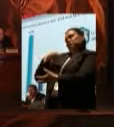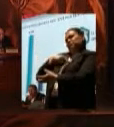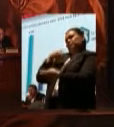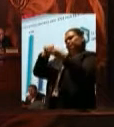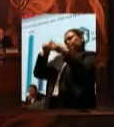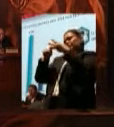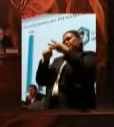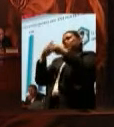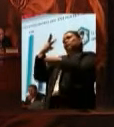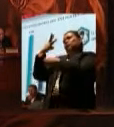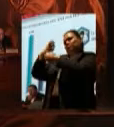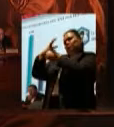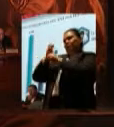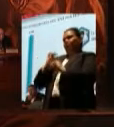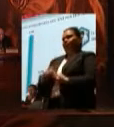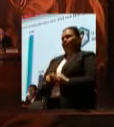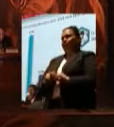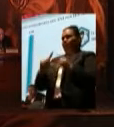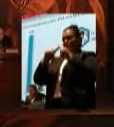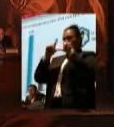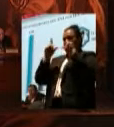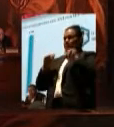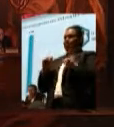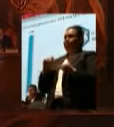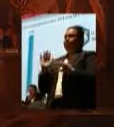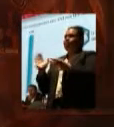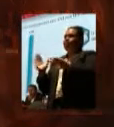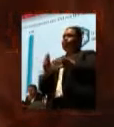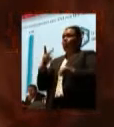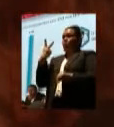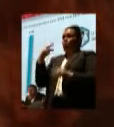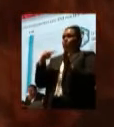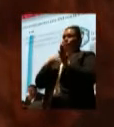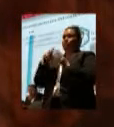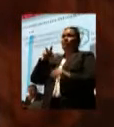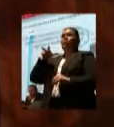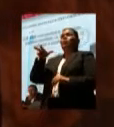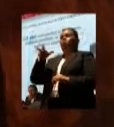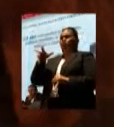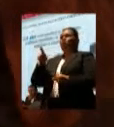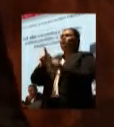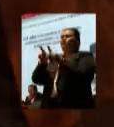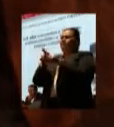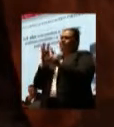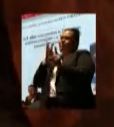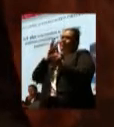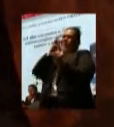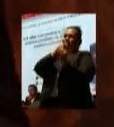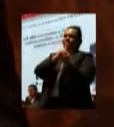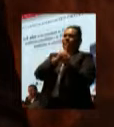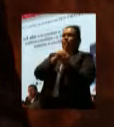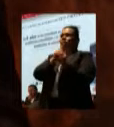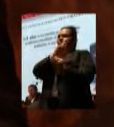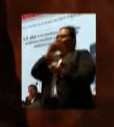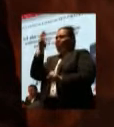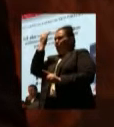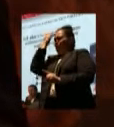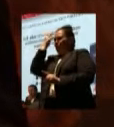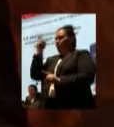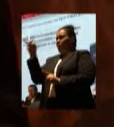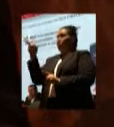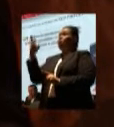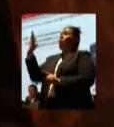rector general. Esperamos que muy pronto el gobierno federal haga lo mismo, ya que el presupuesto